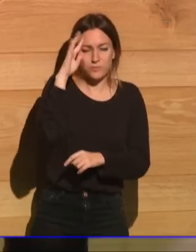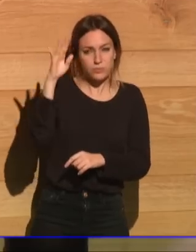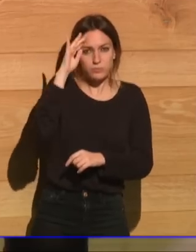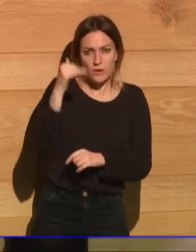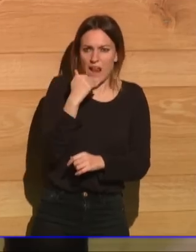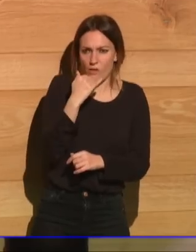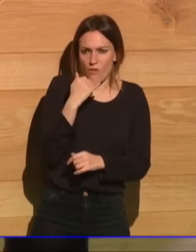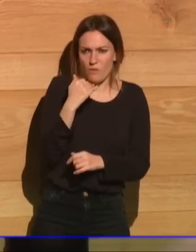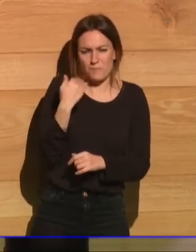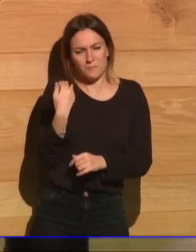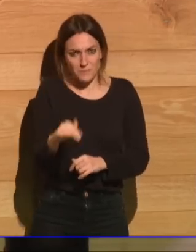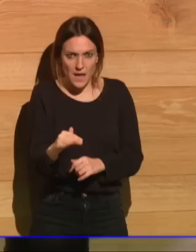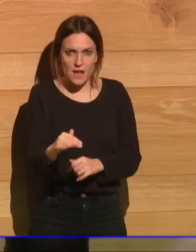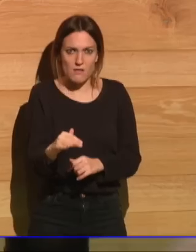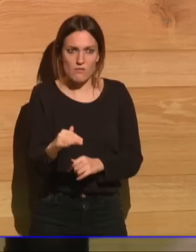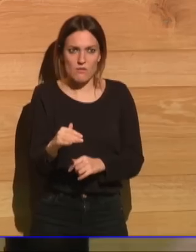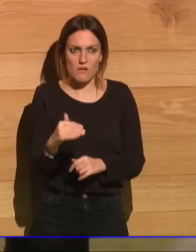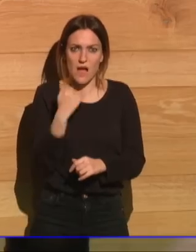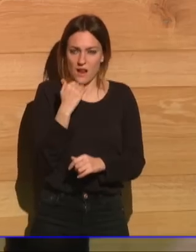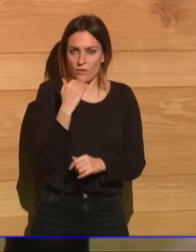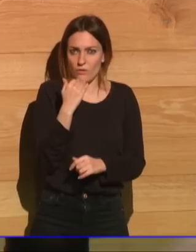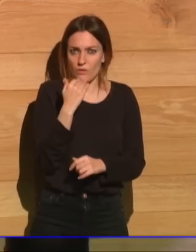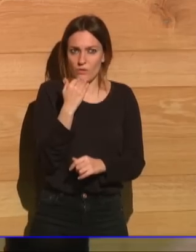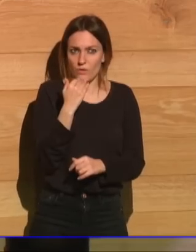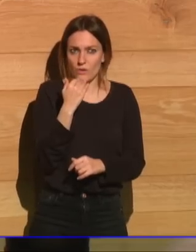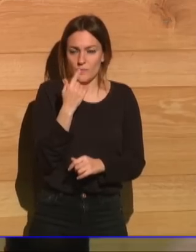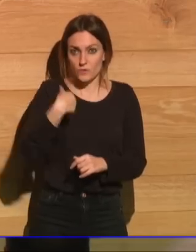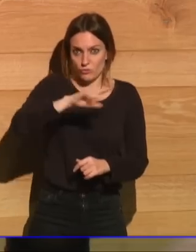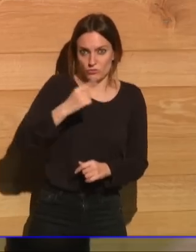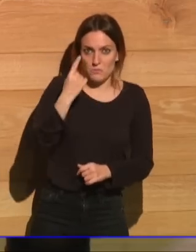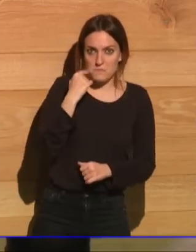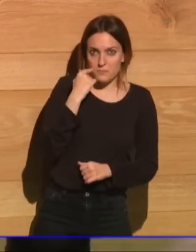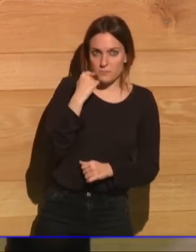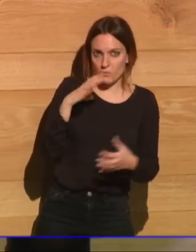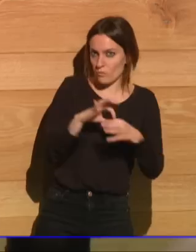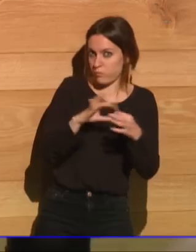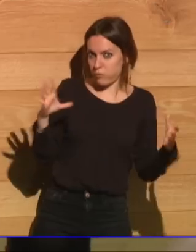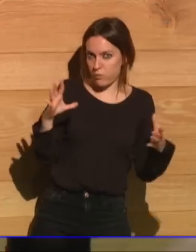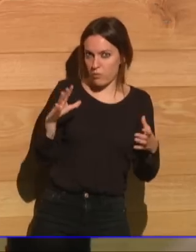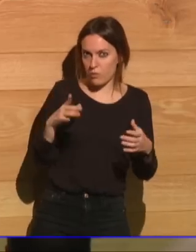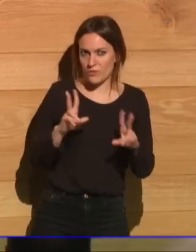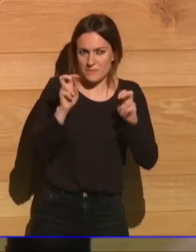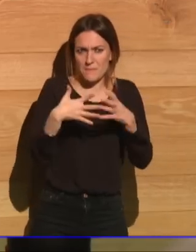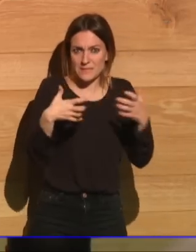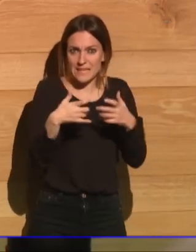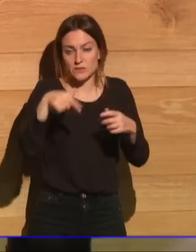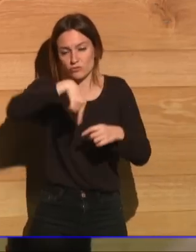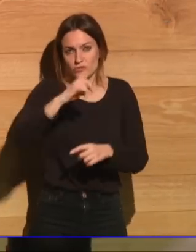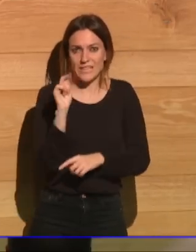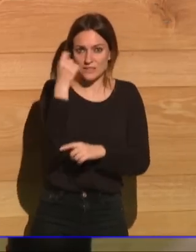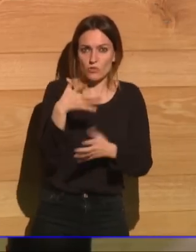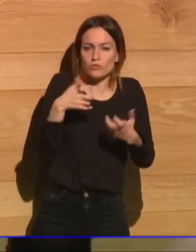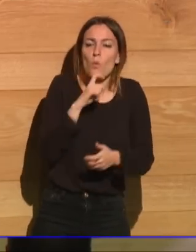cruel y que no se lleva nada con lo que nos tienen acostumbrados ahora los mensajes de cómo efectivamente, conseguir el éxito, ¿no?